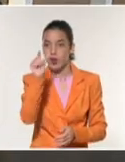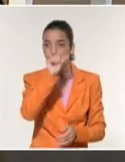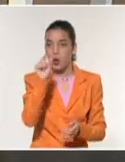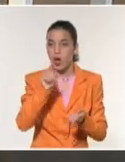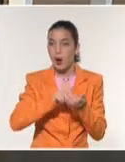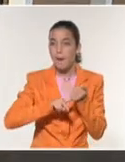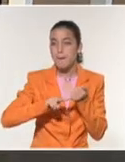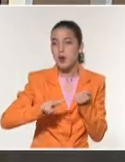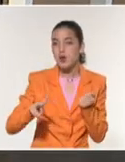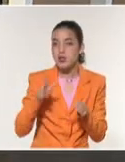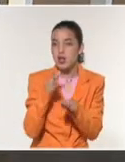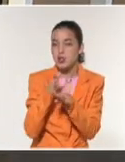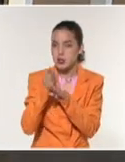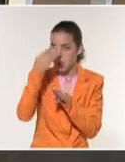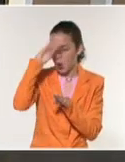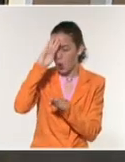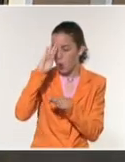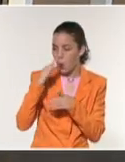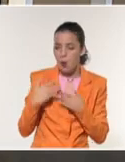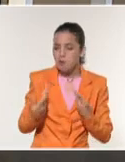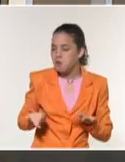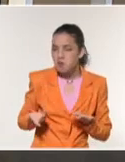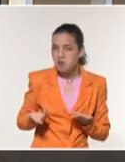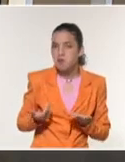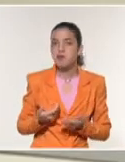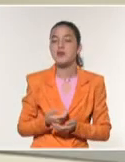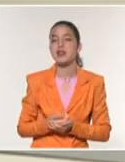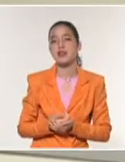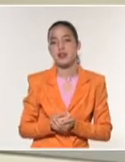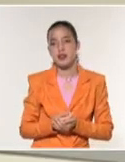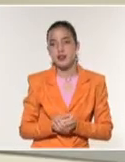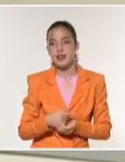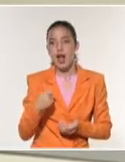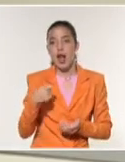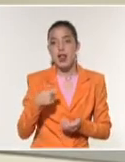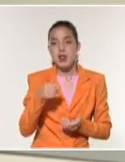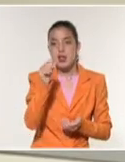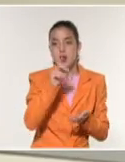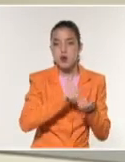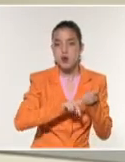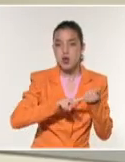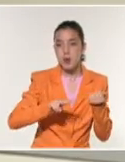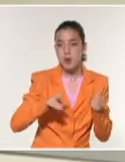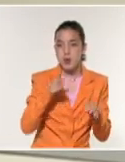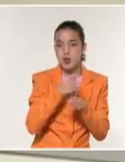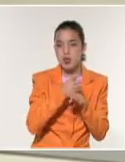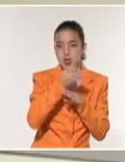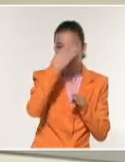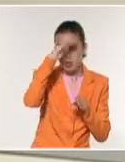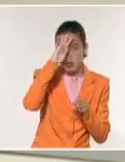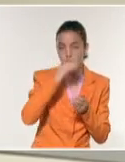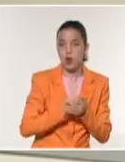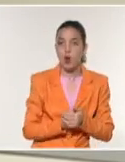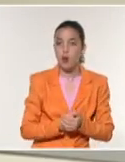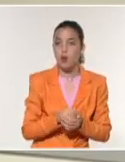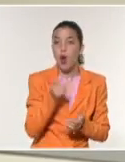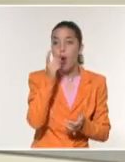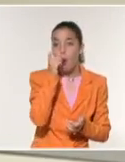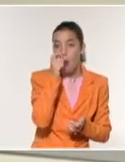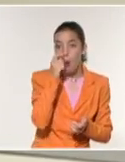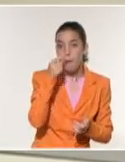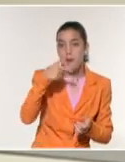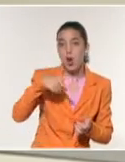Cuba. Bueno, en el caso del Tribunal Provincial de Santiago de Cuba se corresponde al sancionado José Daniel Ferrer